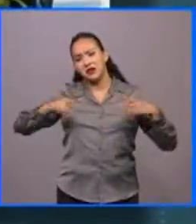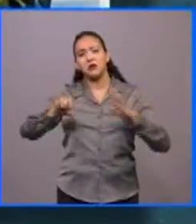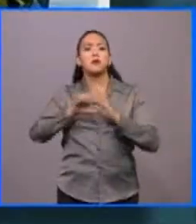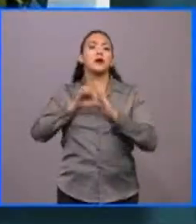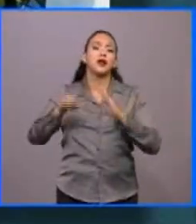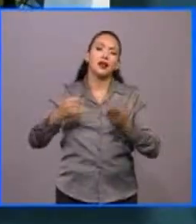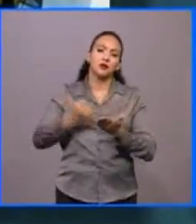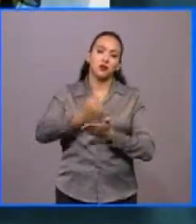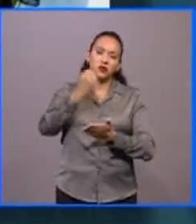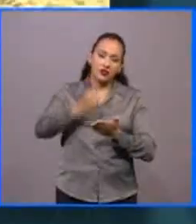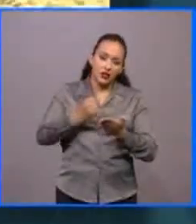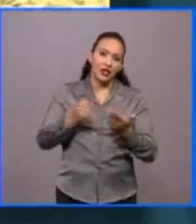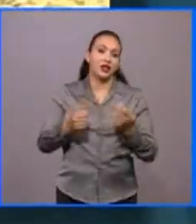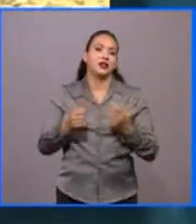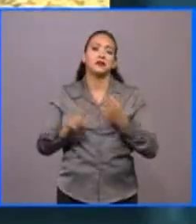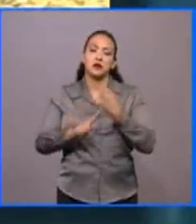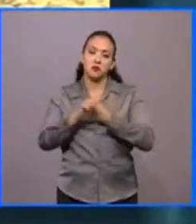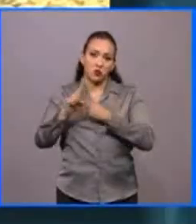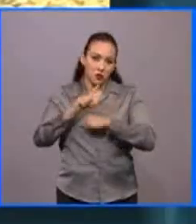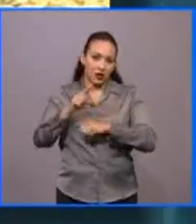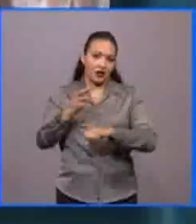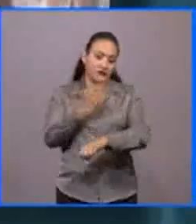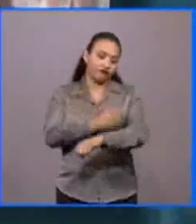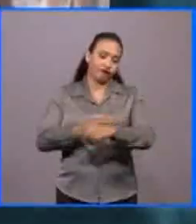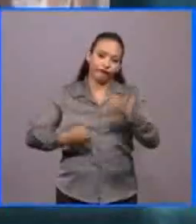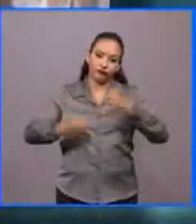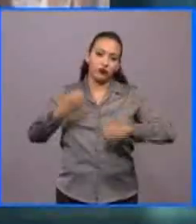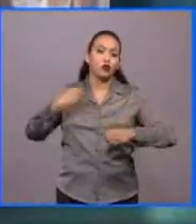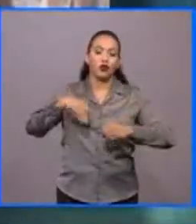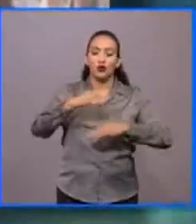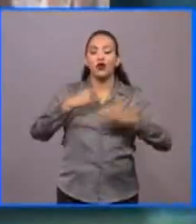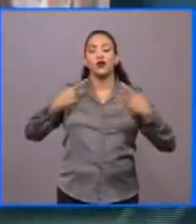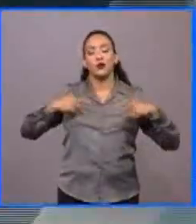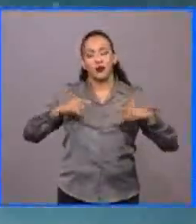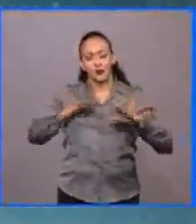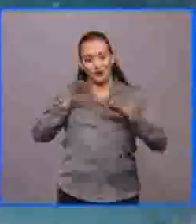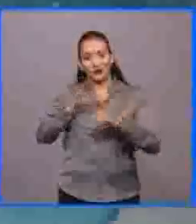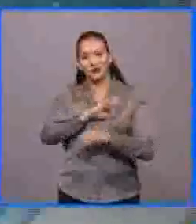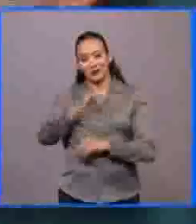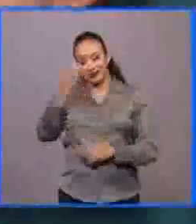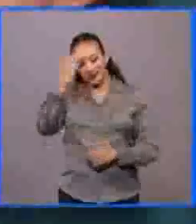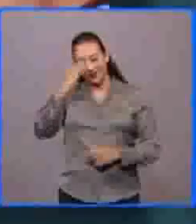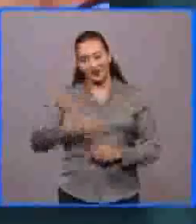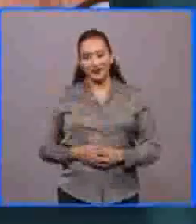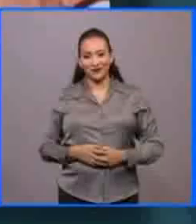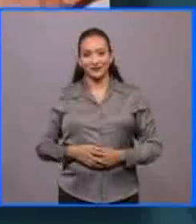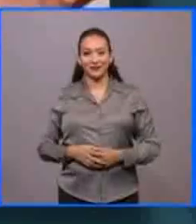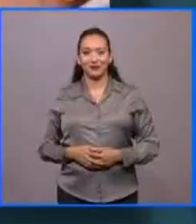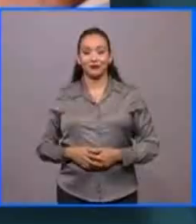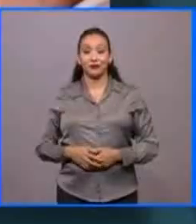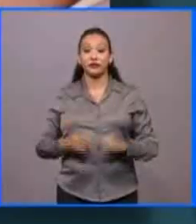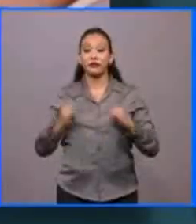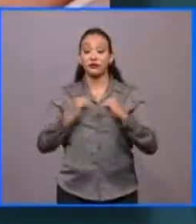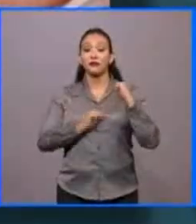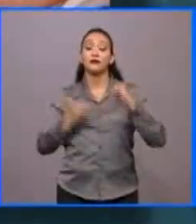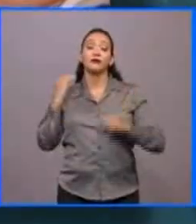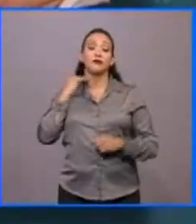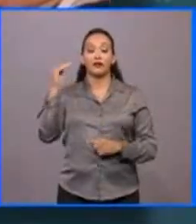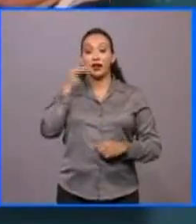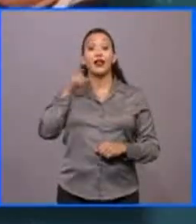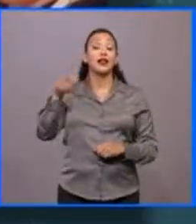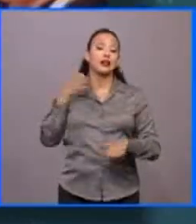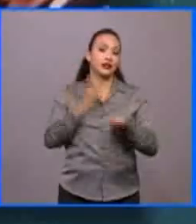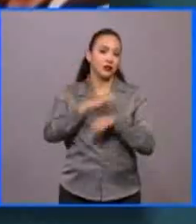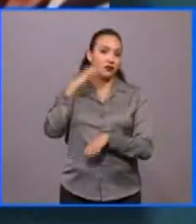la resolución de sus conflictos en todas las materias a través de la mediación. La Defensoría Pública de